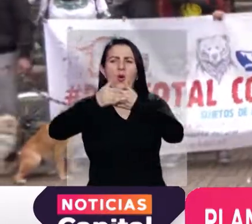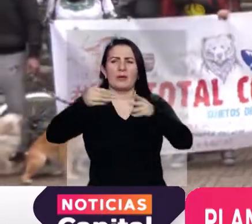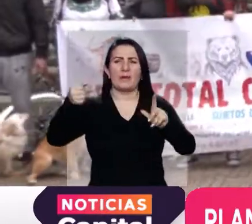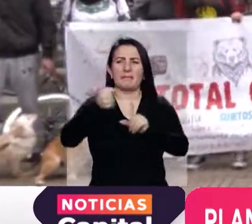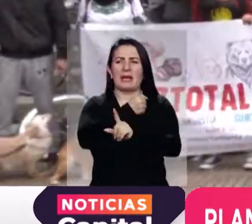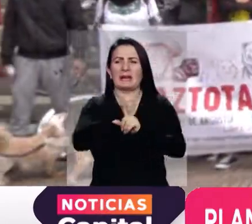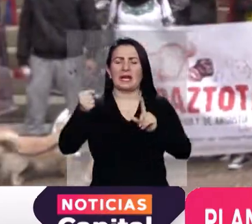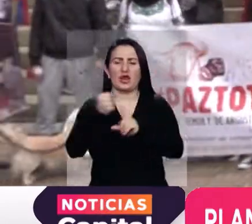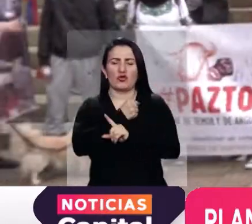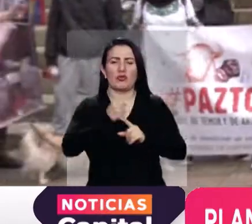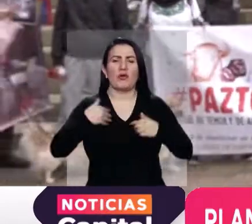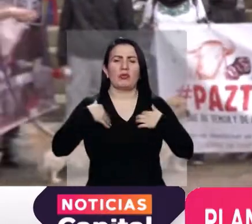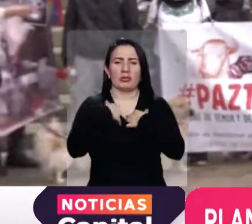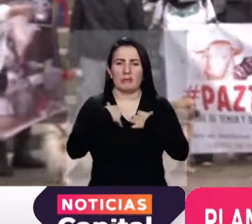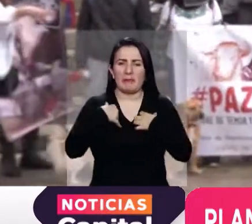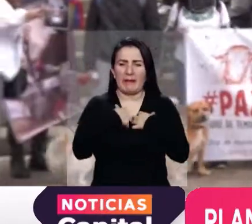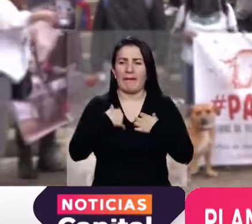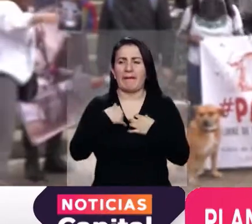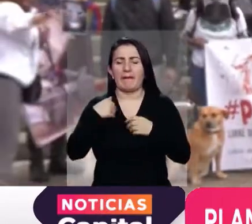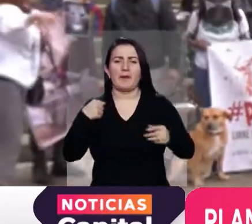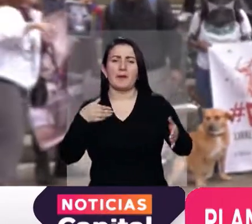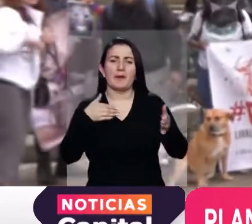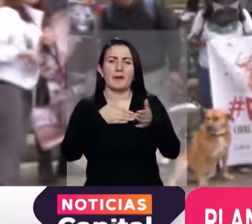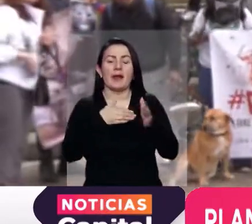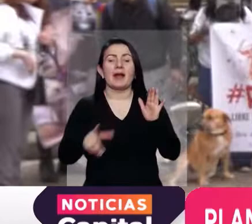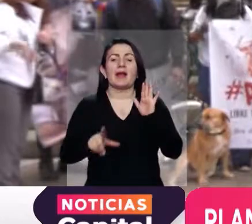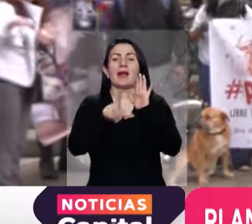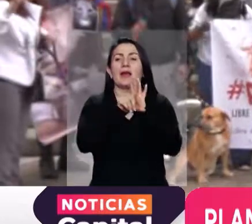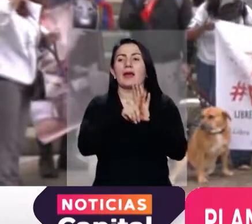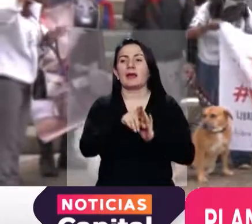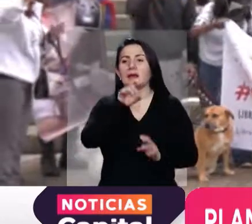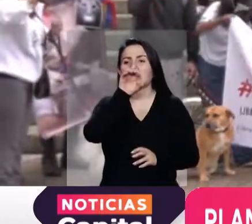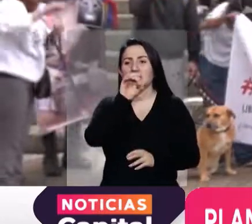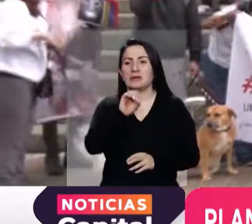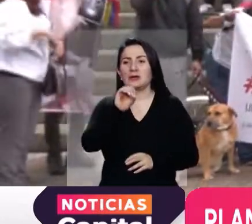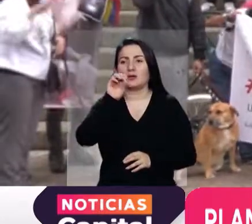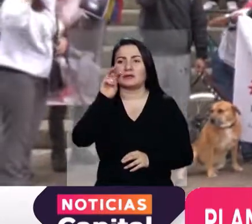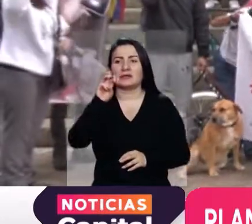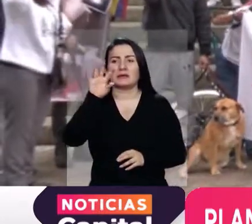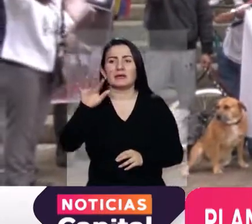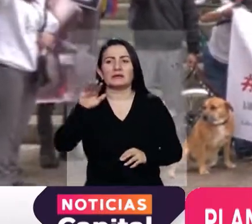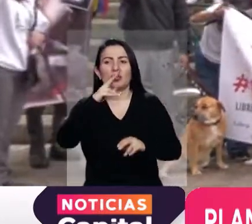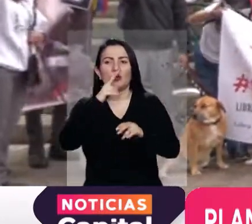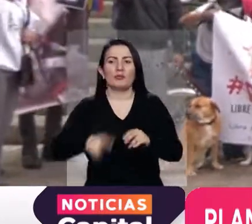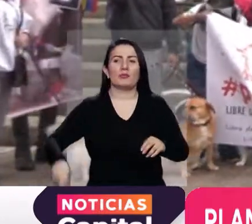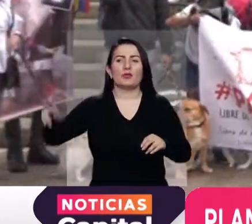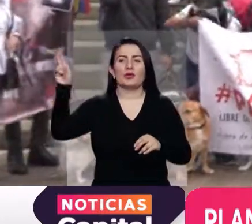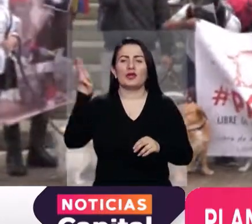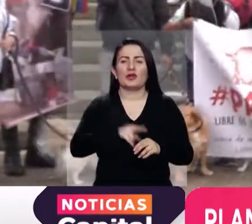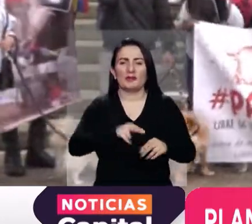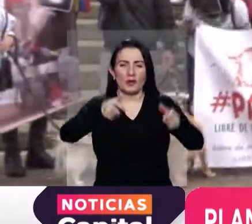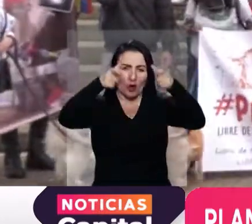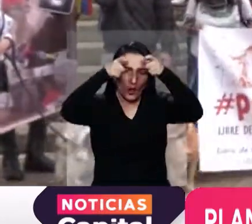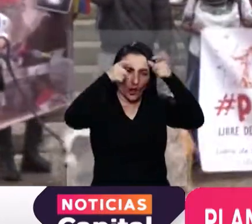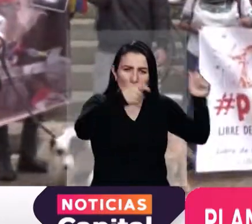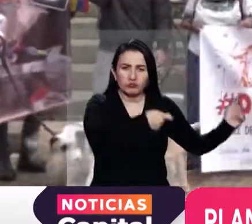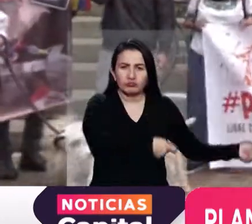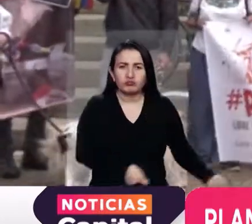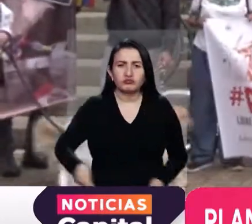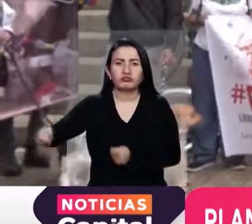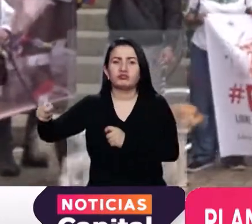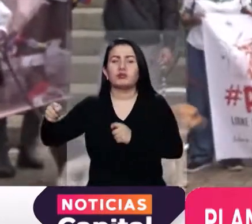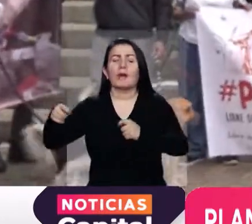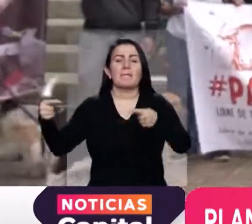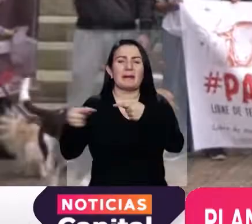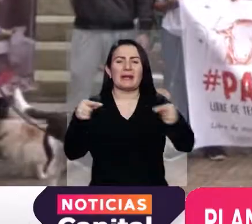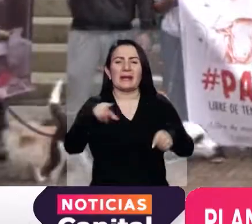lo decía, y también para apoyar la ley 085 que prohíbe las corridas de toros, las peleas de gallos y